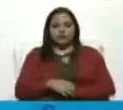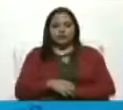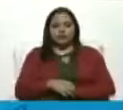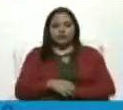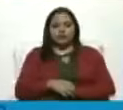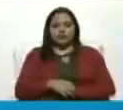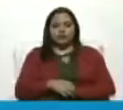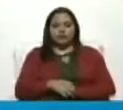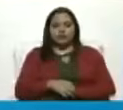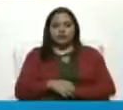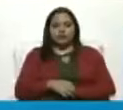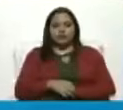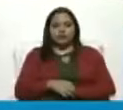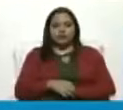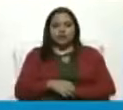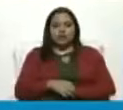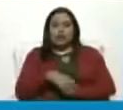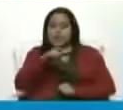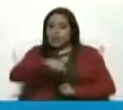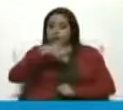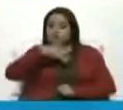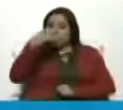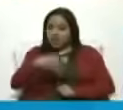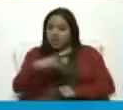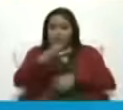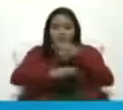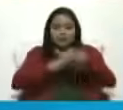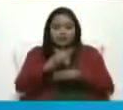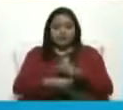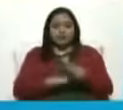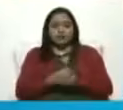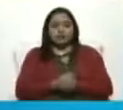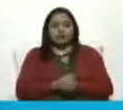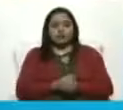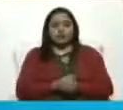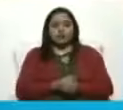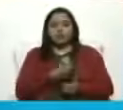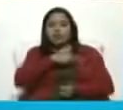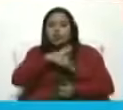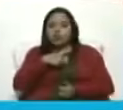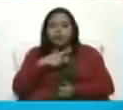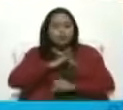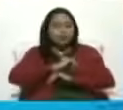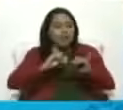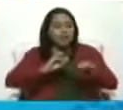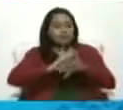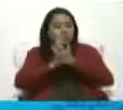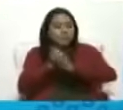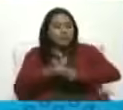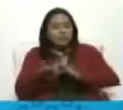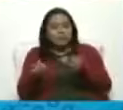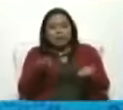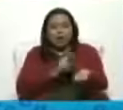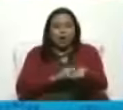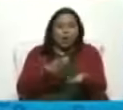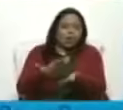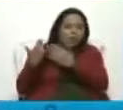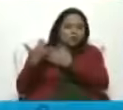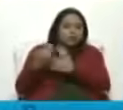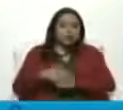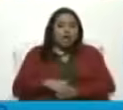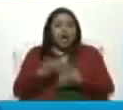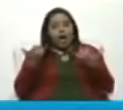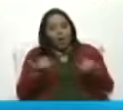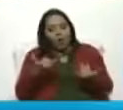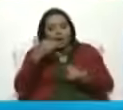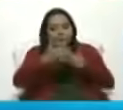Y la profecía lo que hace es cumplirse. Hemos dejado lo peor atrás. Vamos